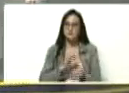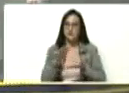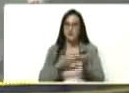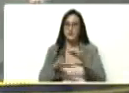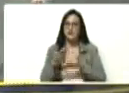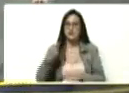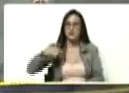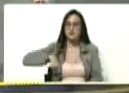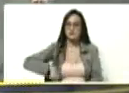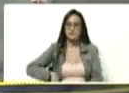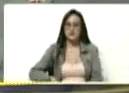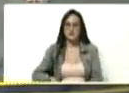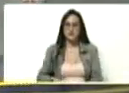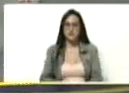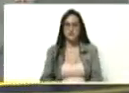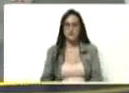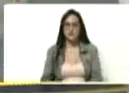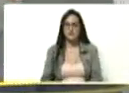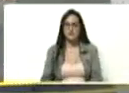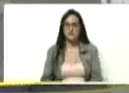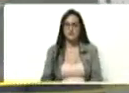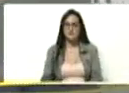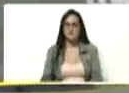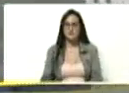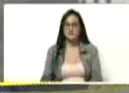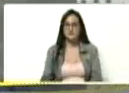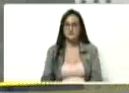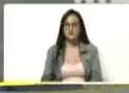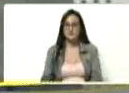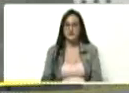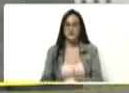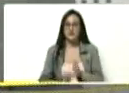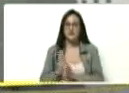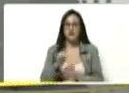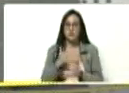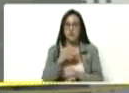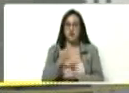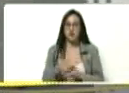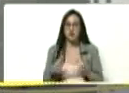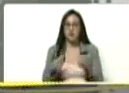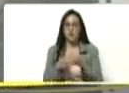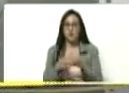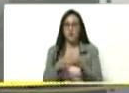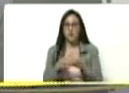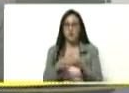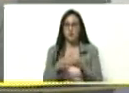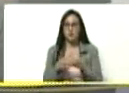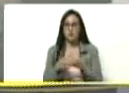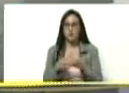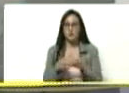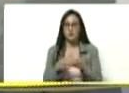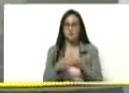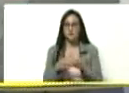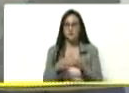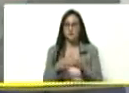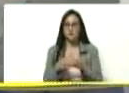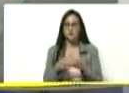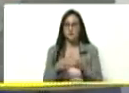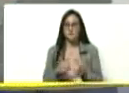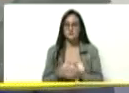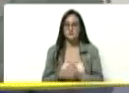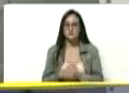las inversiones. And the development of joint projects. Y el desarrollo de proyectos conjuntos. And initiatives that meet our